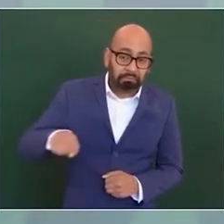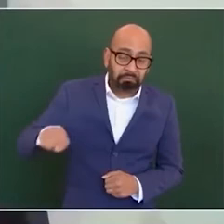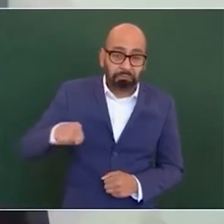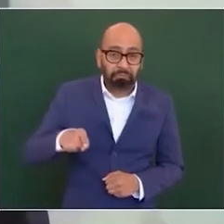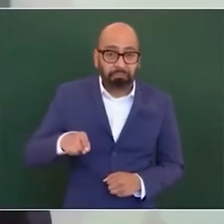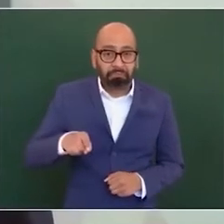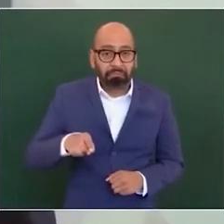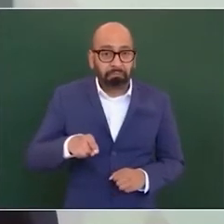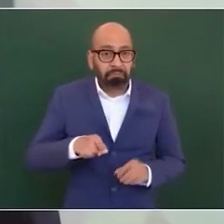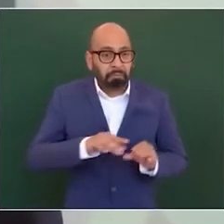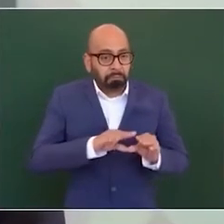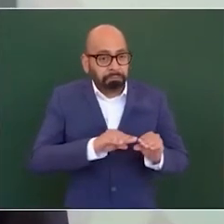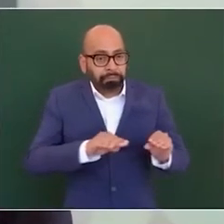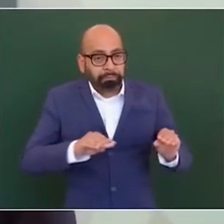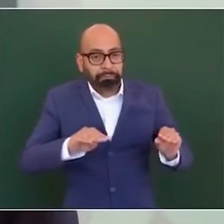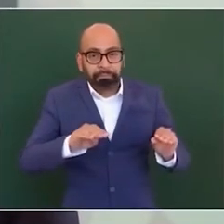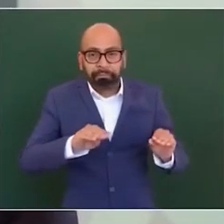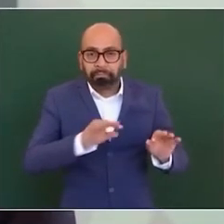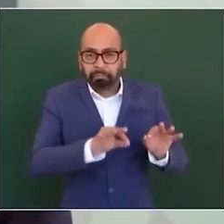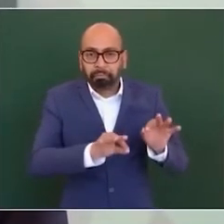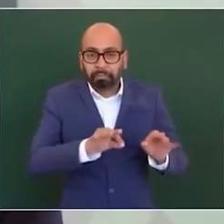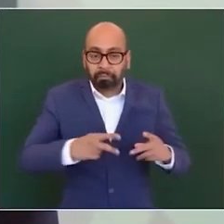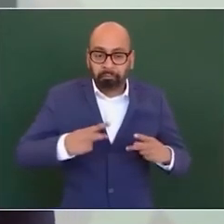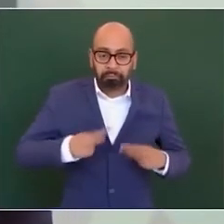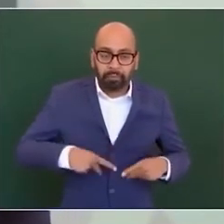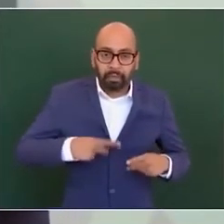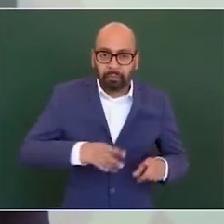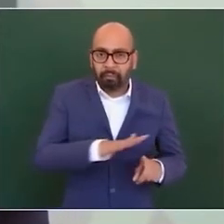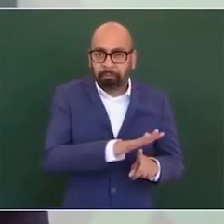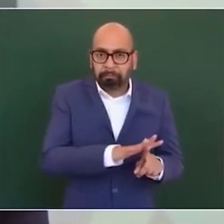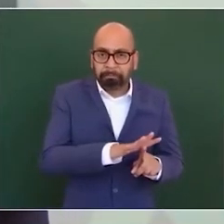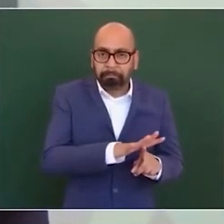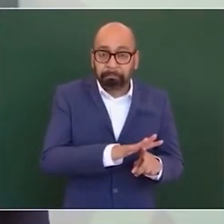está muy difícil,